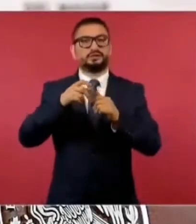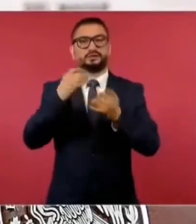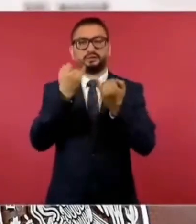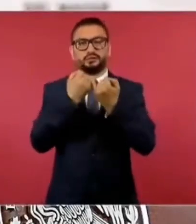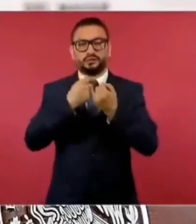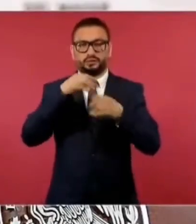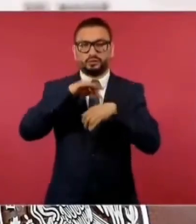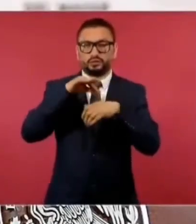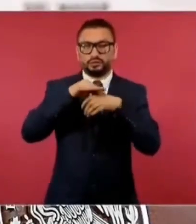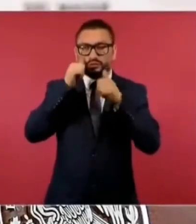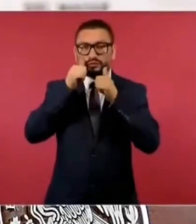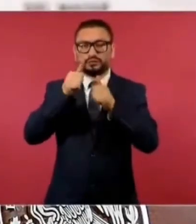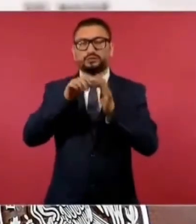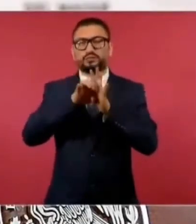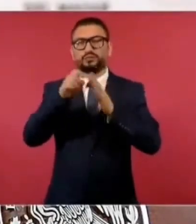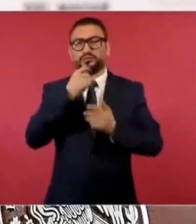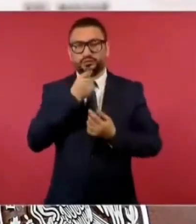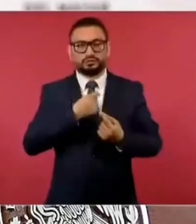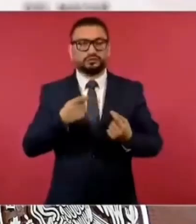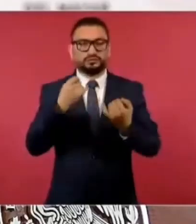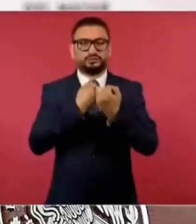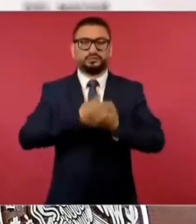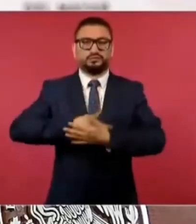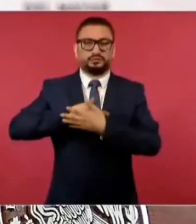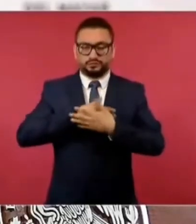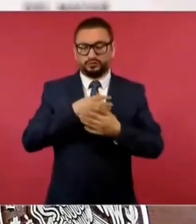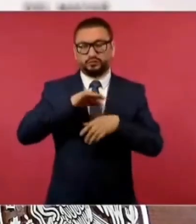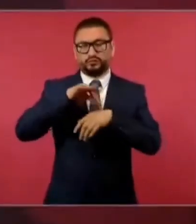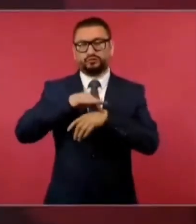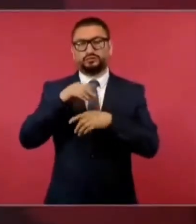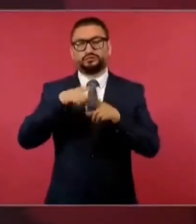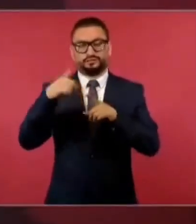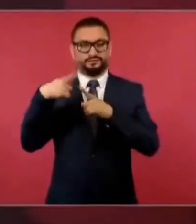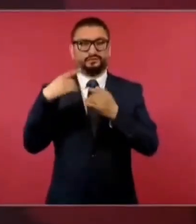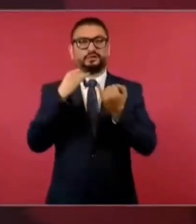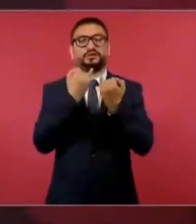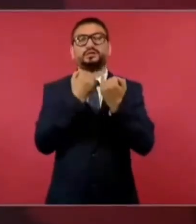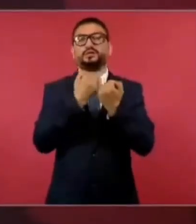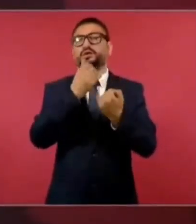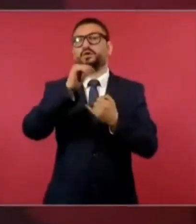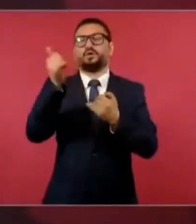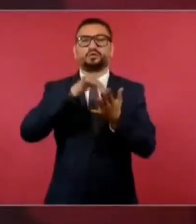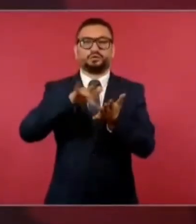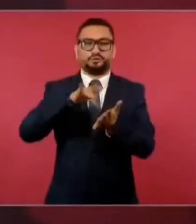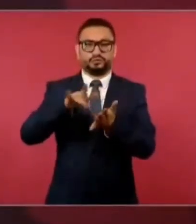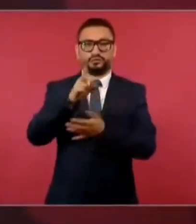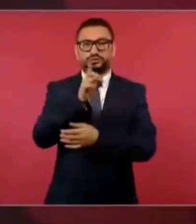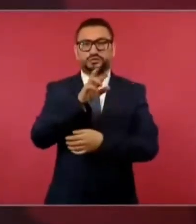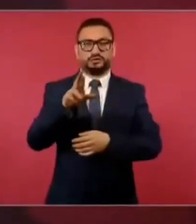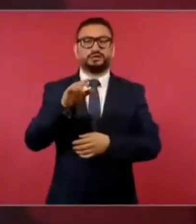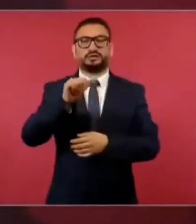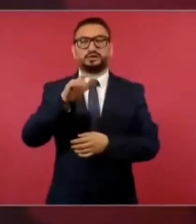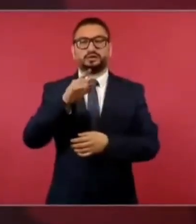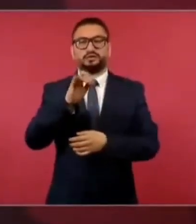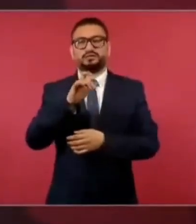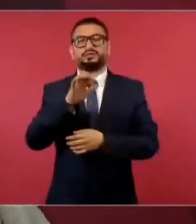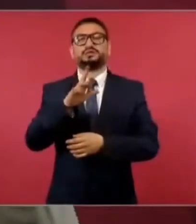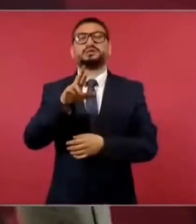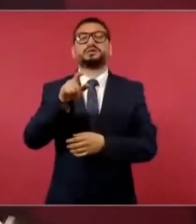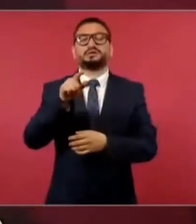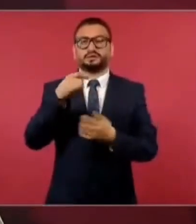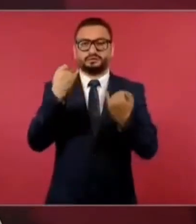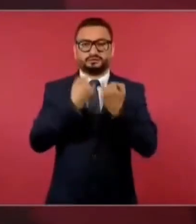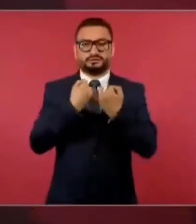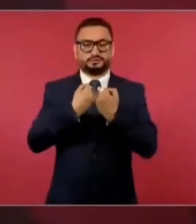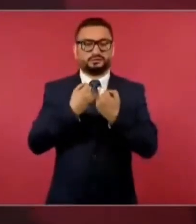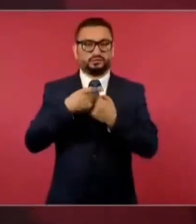en pediatría, por ejemplo. Y el otro estímulo que trabajamos con el doctor Alcocer y con toda